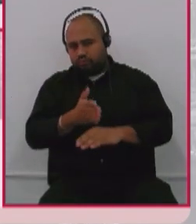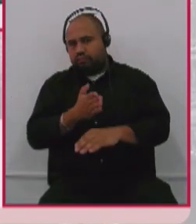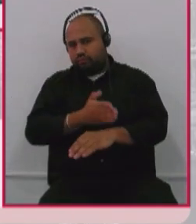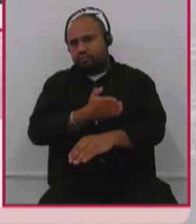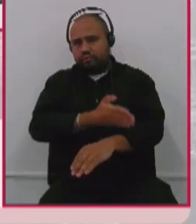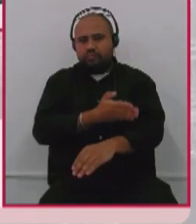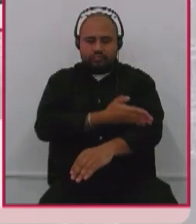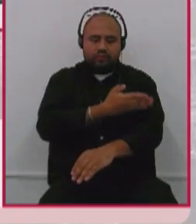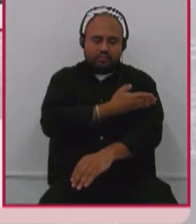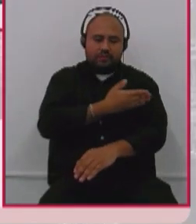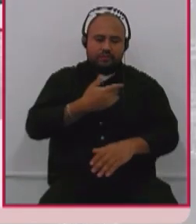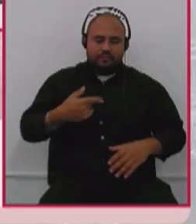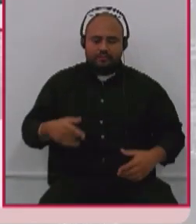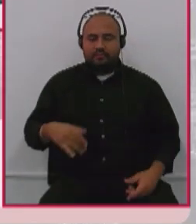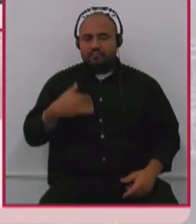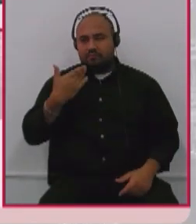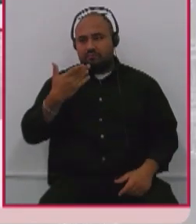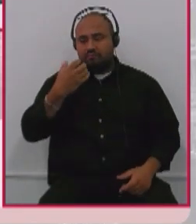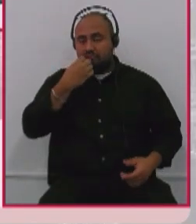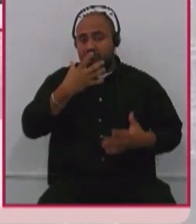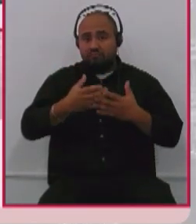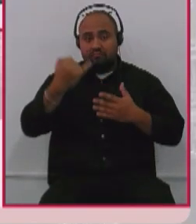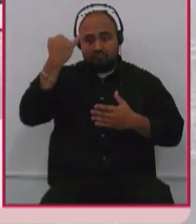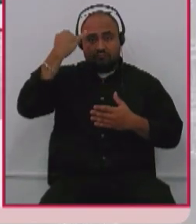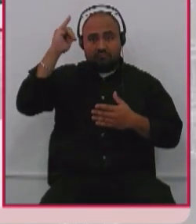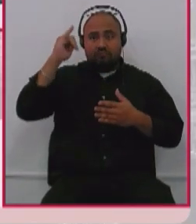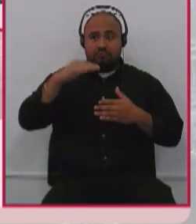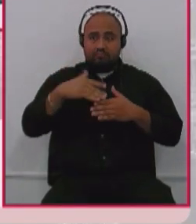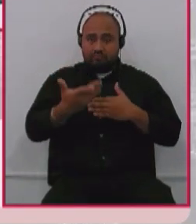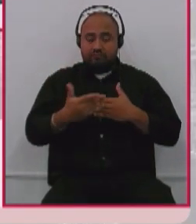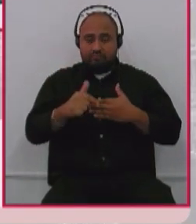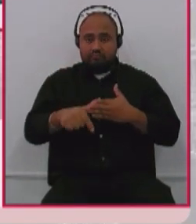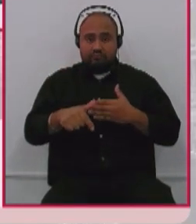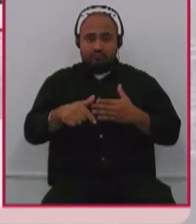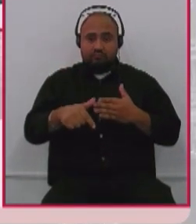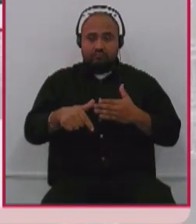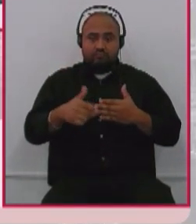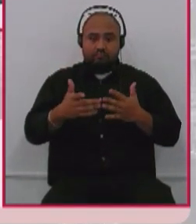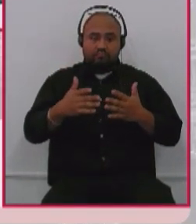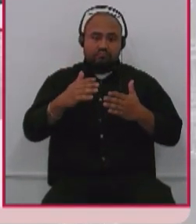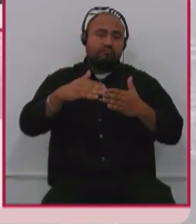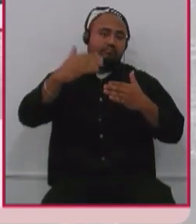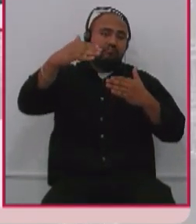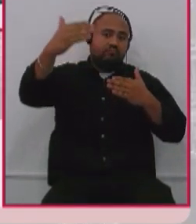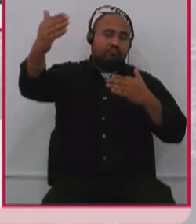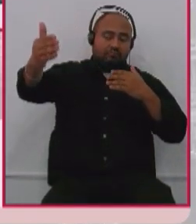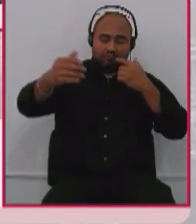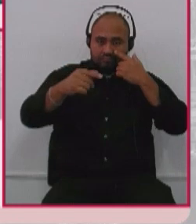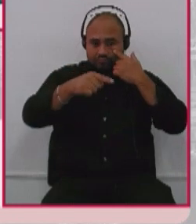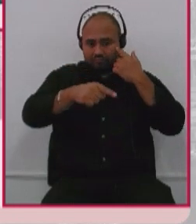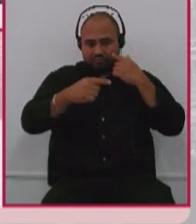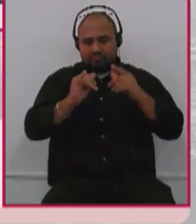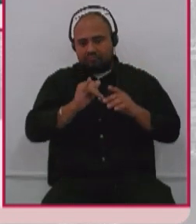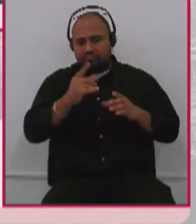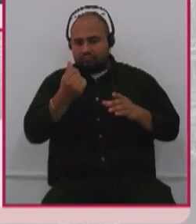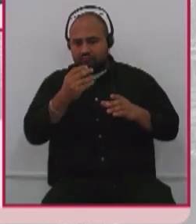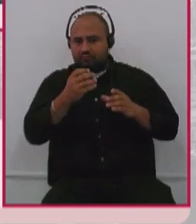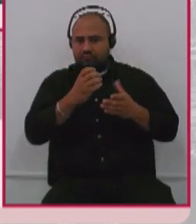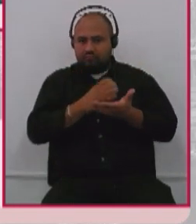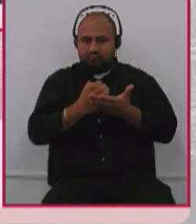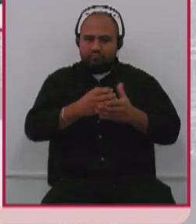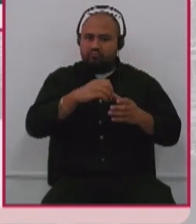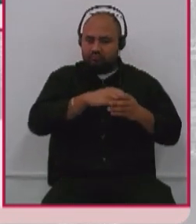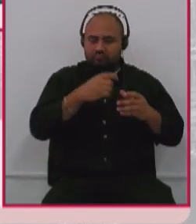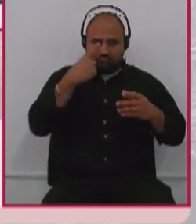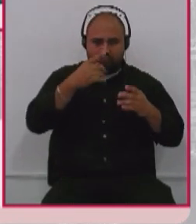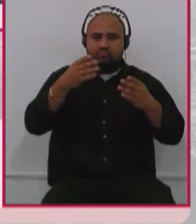a haber injection para un tiempito más y nos va a ayudar a pagar el cierre de Marcelo, esperemos dicho ya. Ok, muchas gracias.